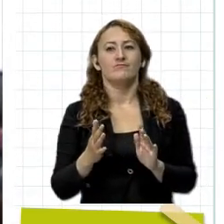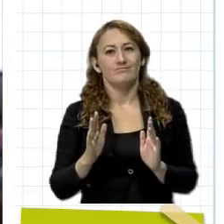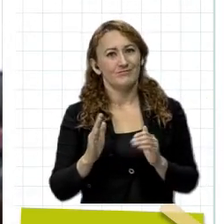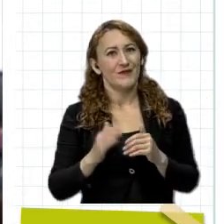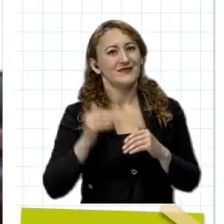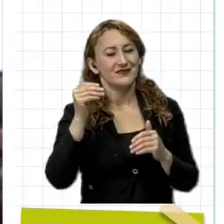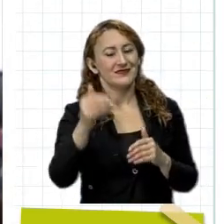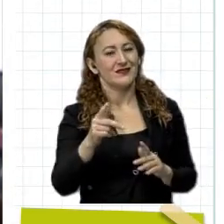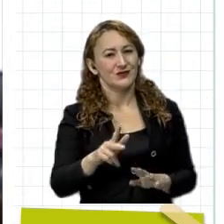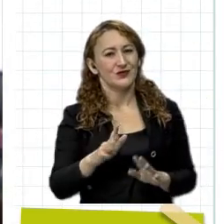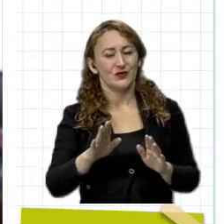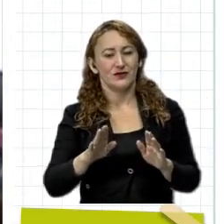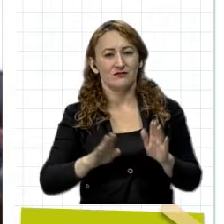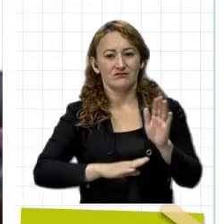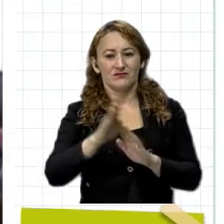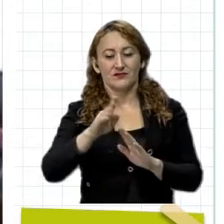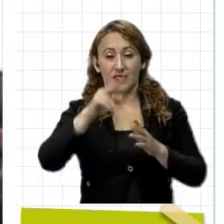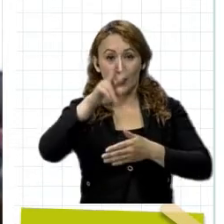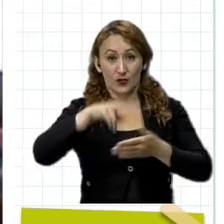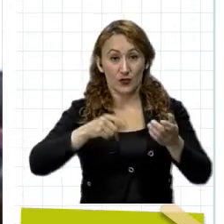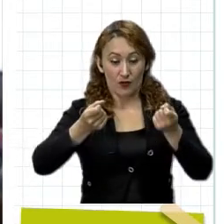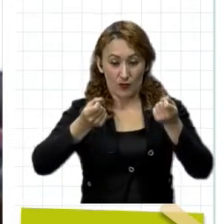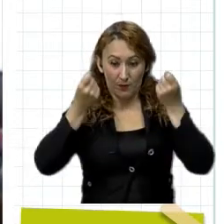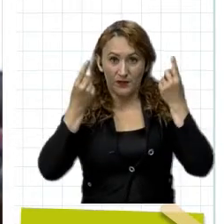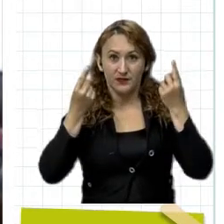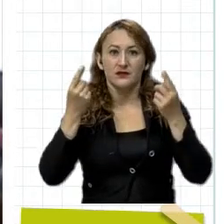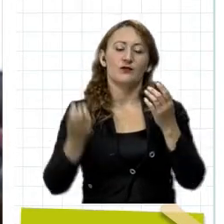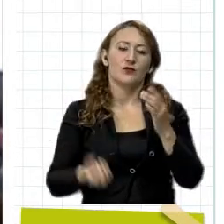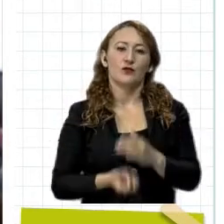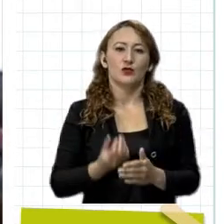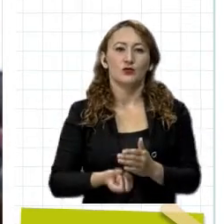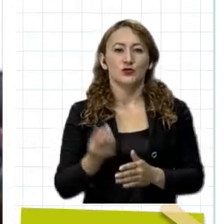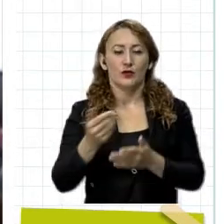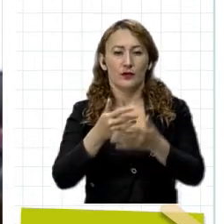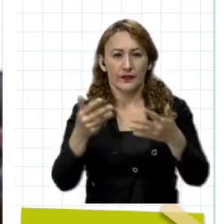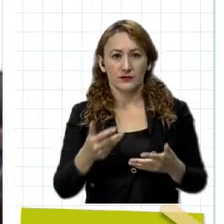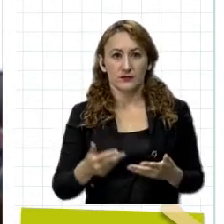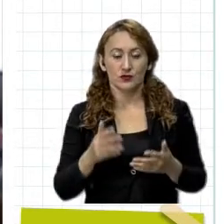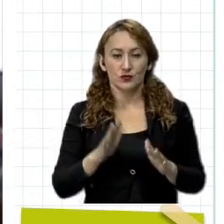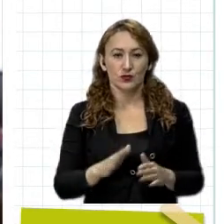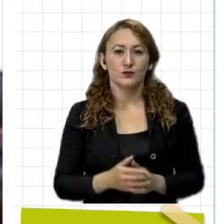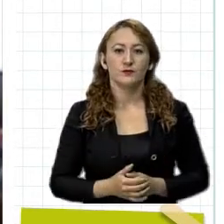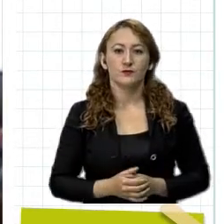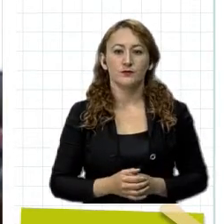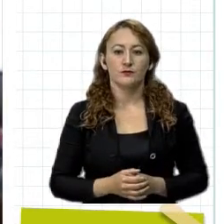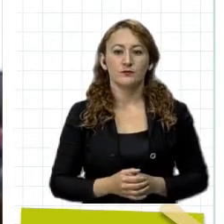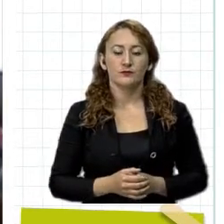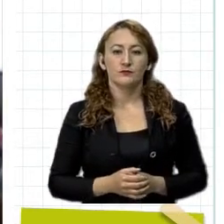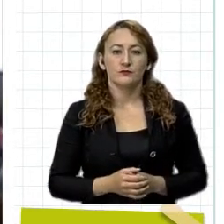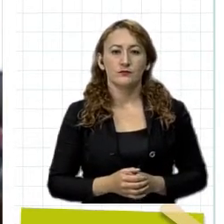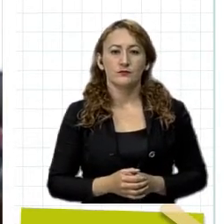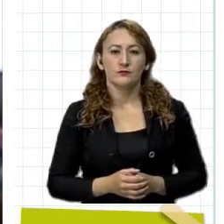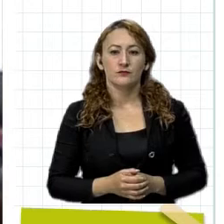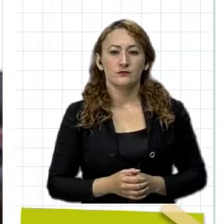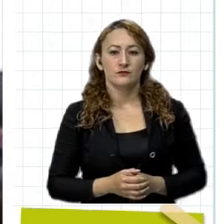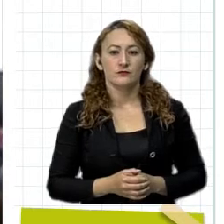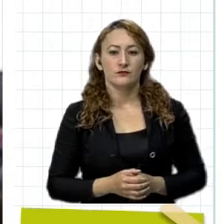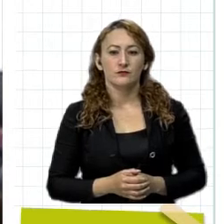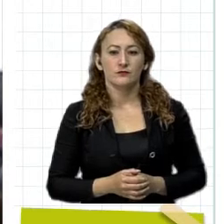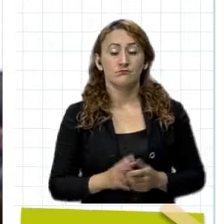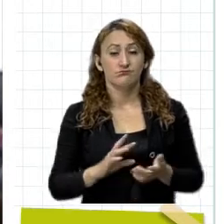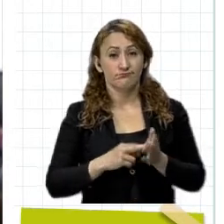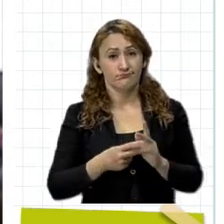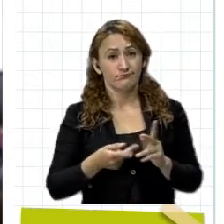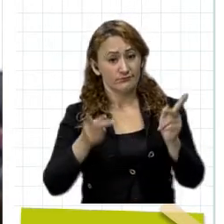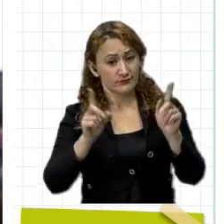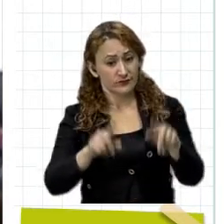alto desempeño en la lectura comprensiva y la producción de textos alfabéticos, implica también